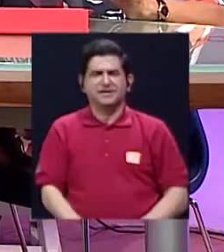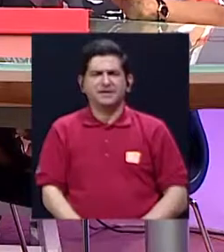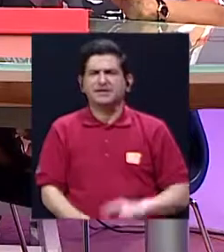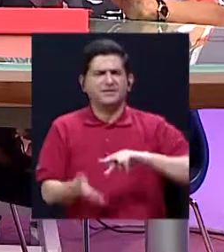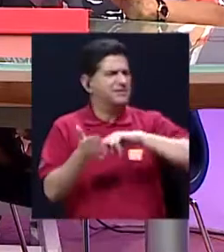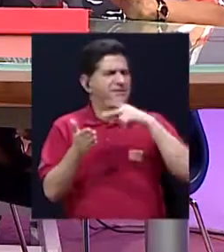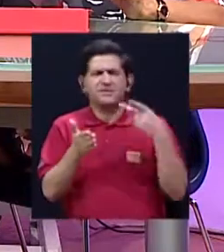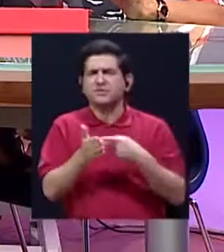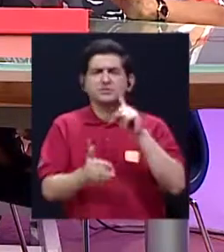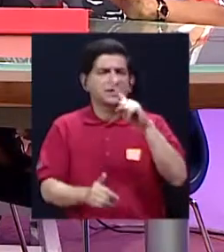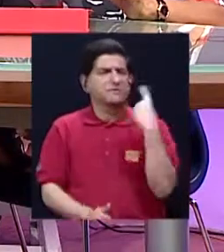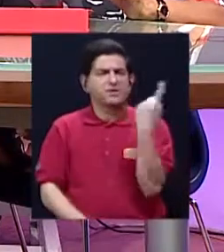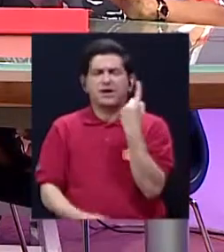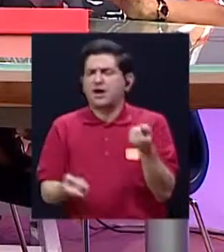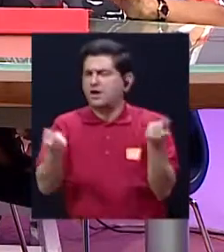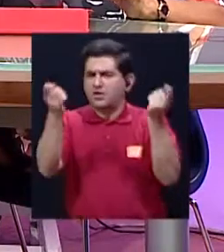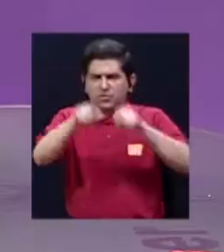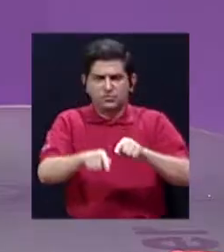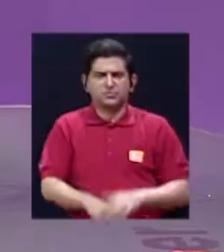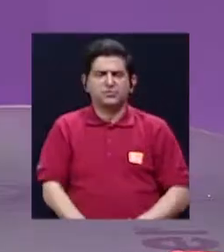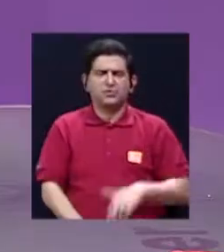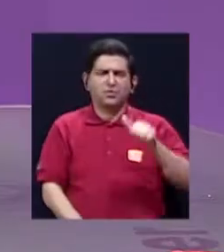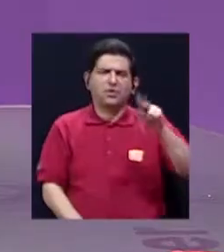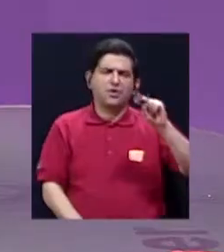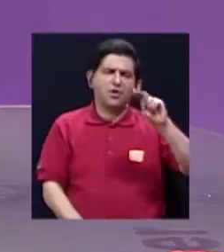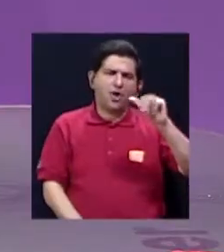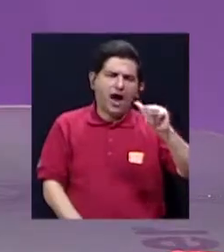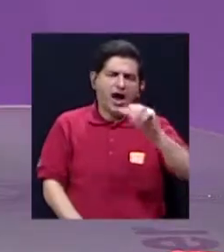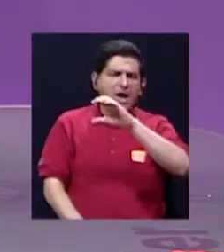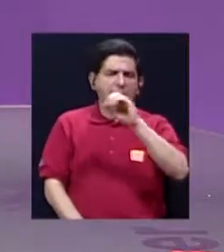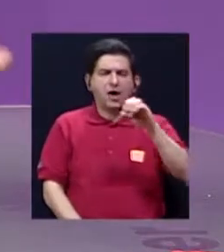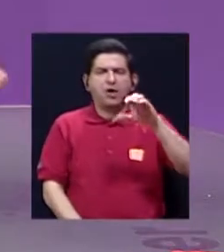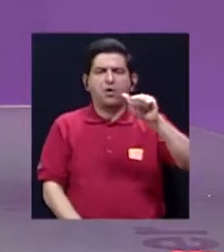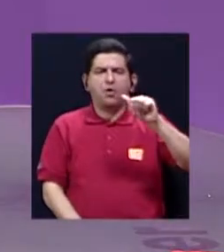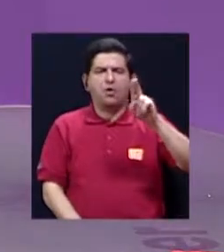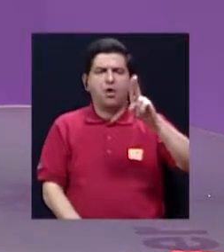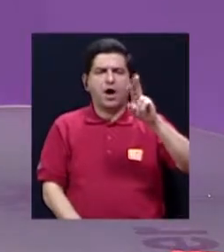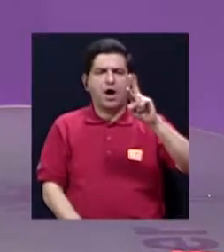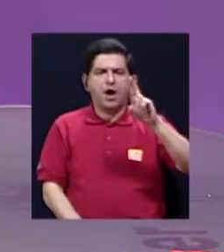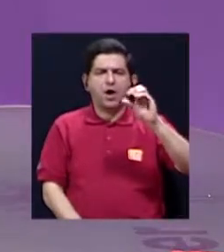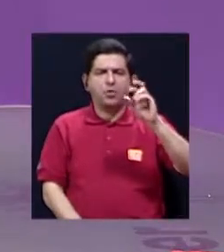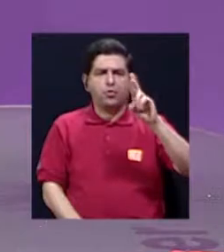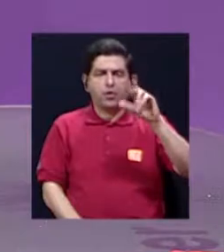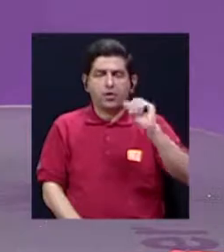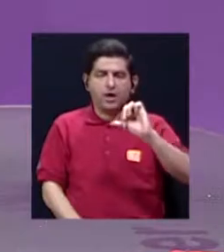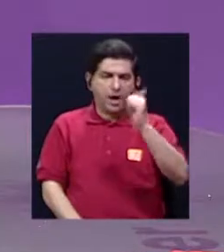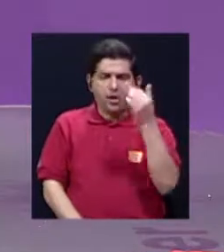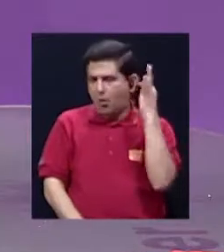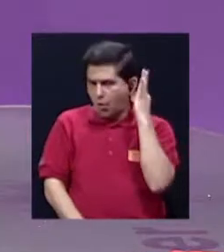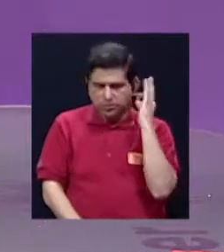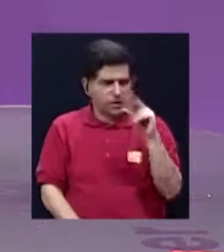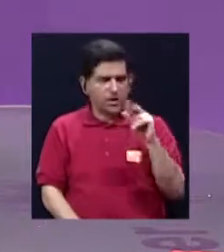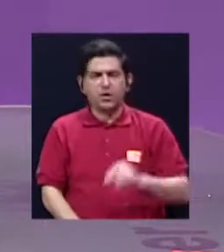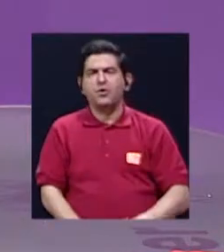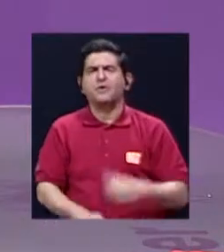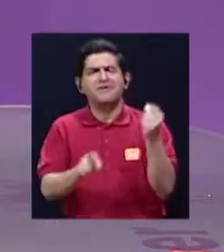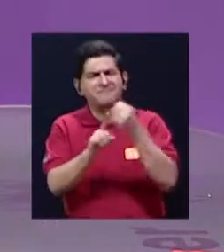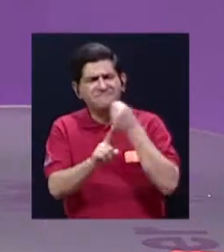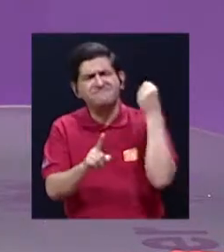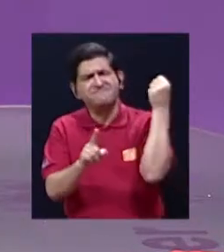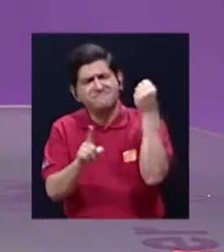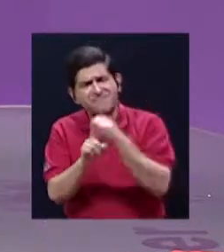es que es un solo caso, no es el caso de Ana o solo el caso de Aurora o el de esta otra mujer, hay una violencia